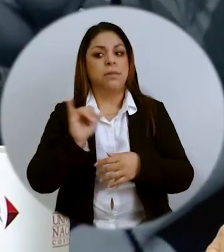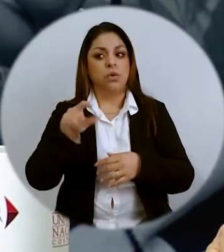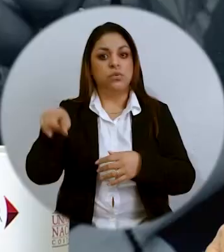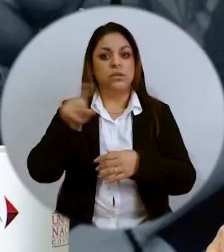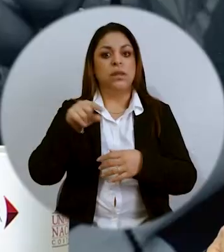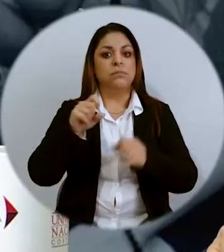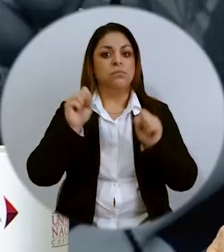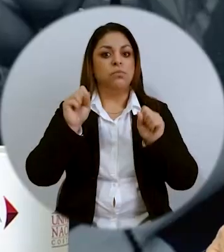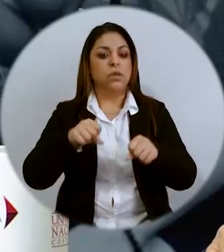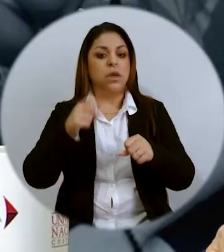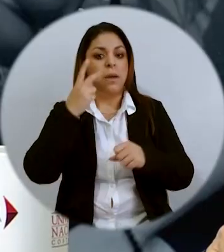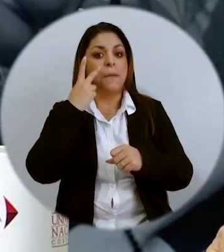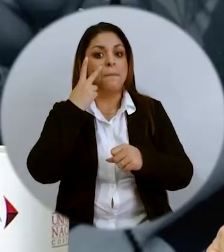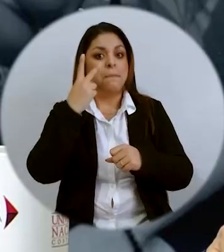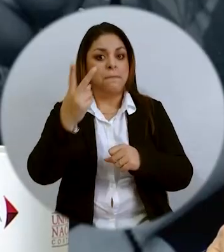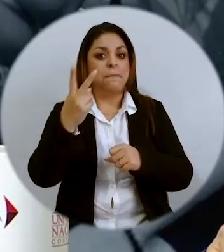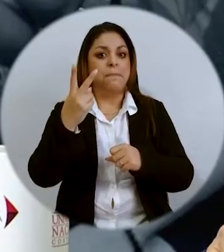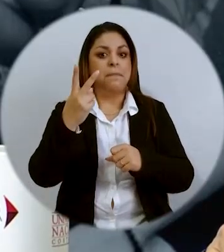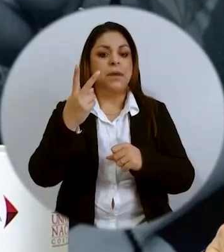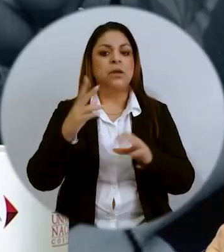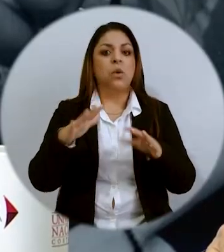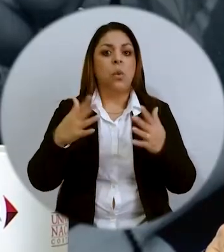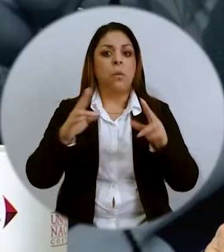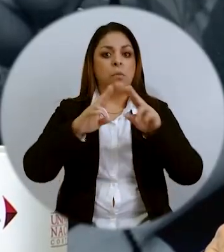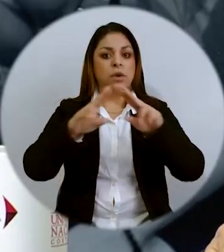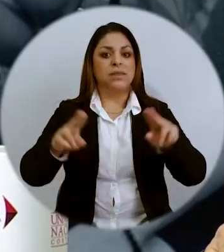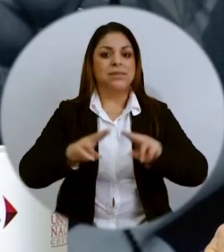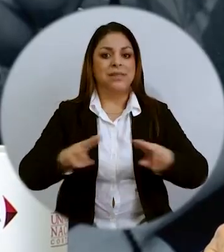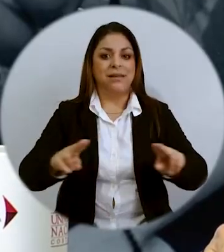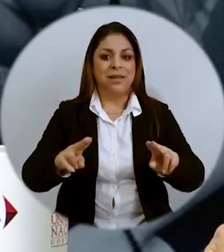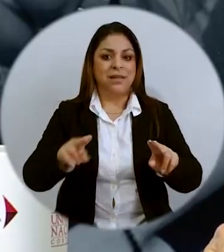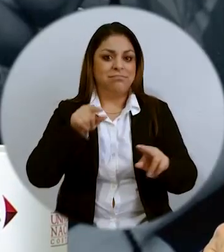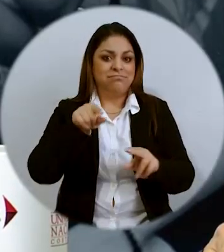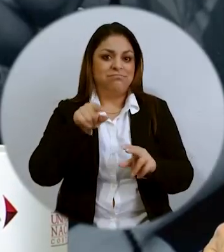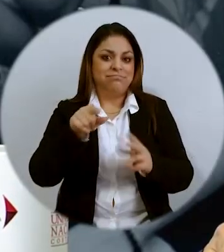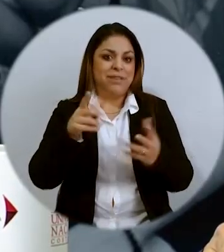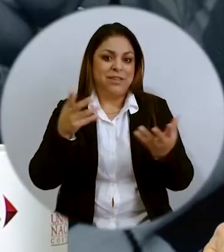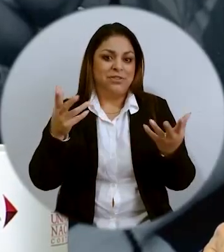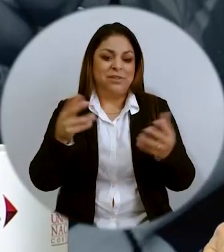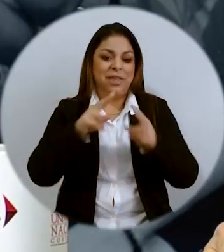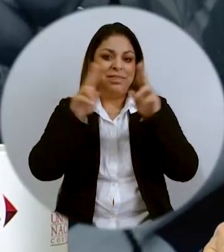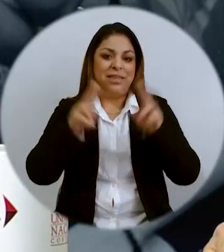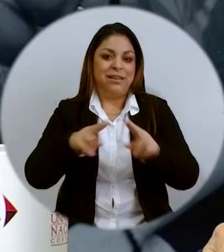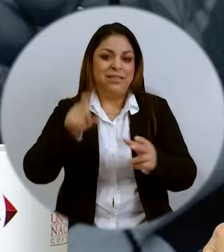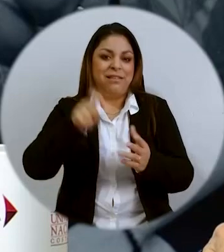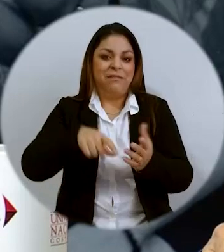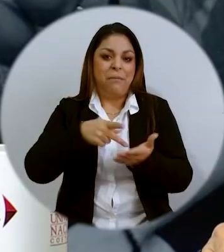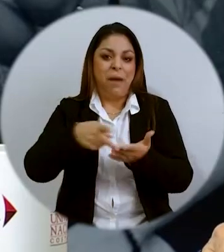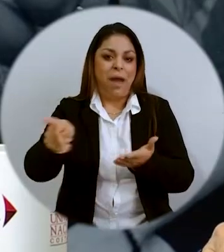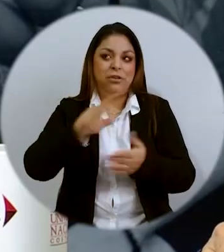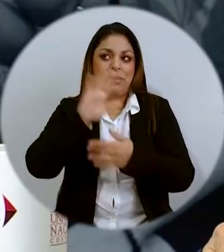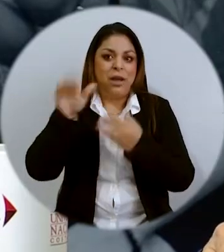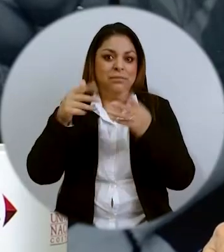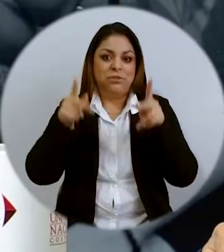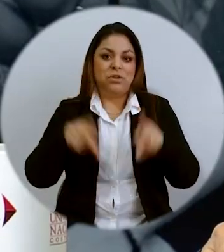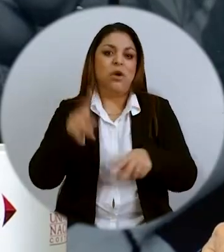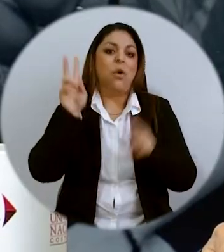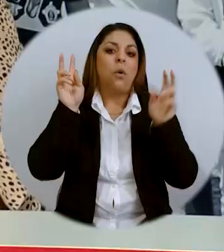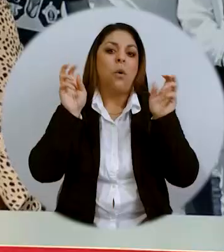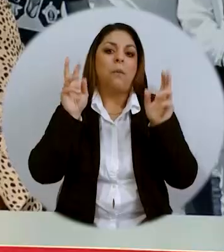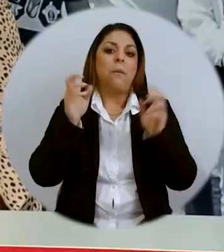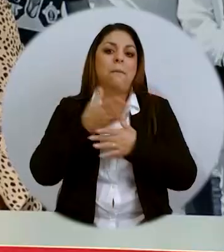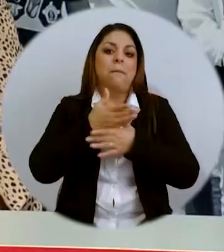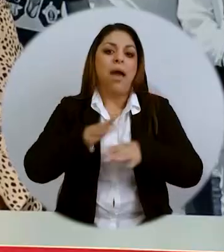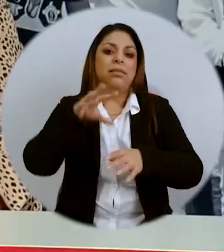también pudieron evidenciar cómo el Internet es casi que ya parte de la canasta básica, por decirlo de alguna forma. Totalmente. De